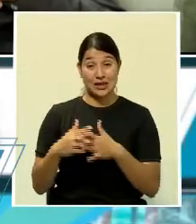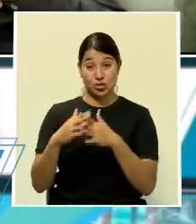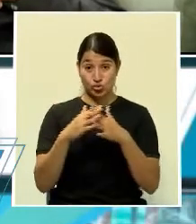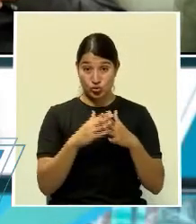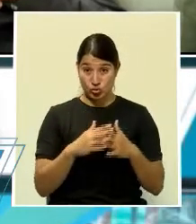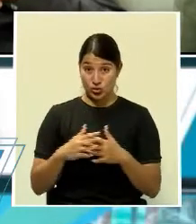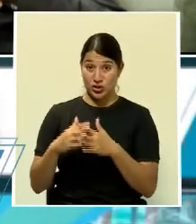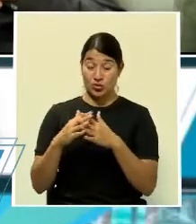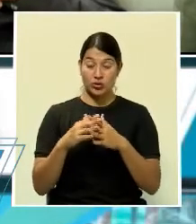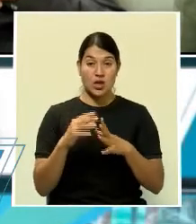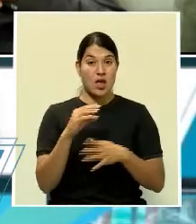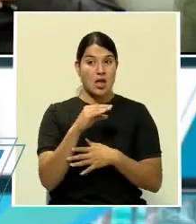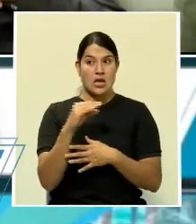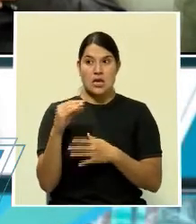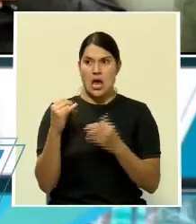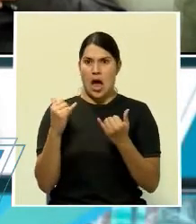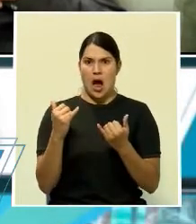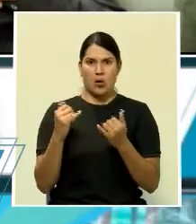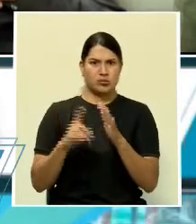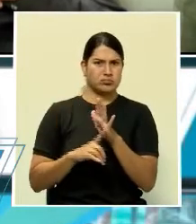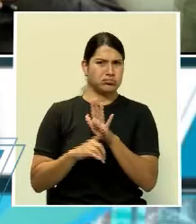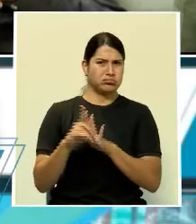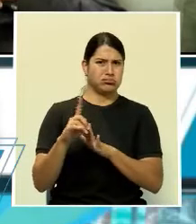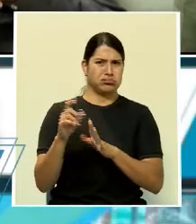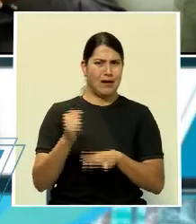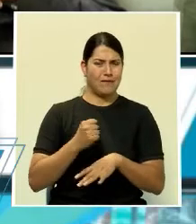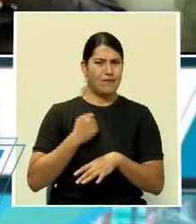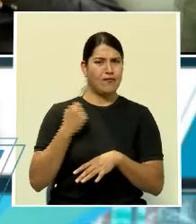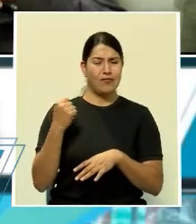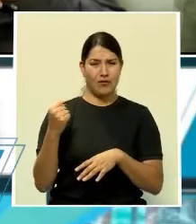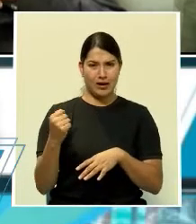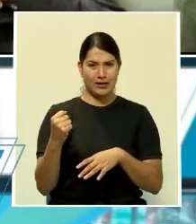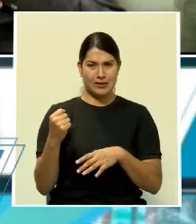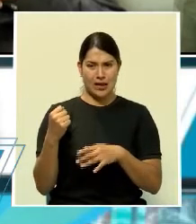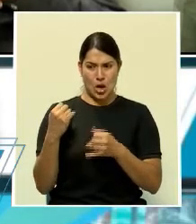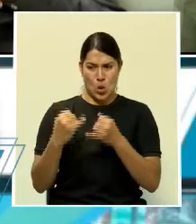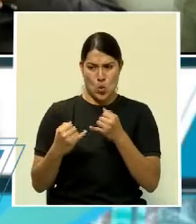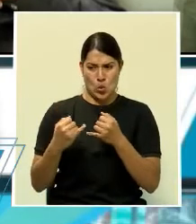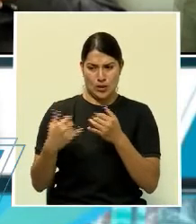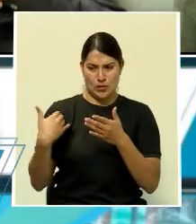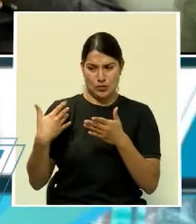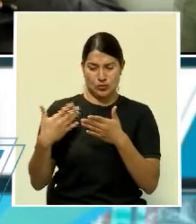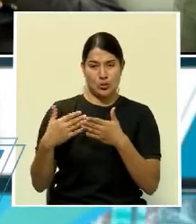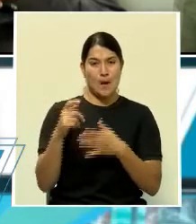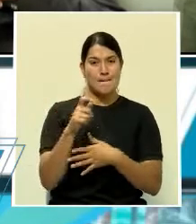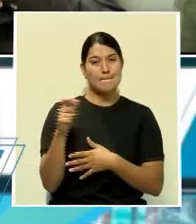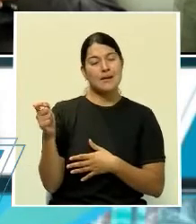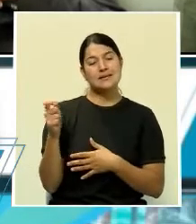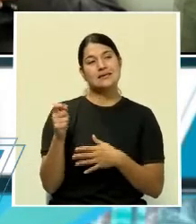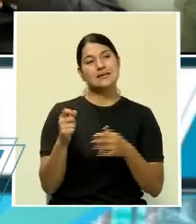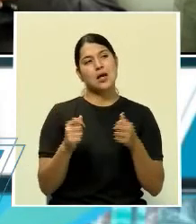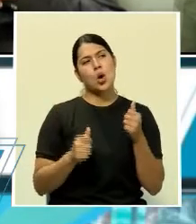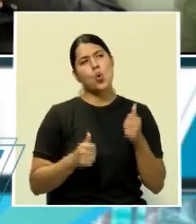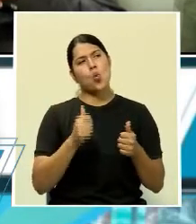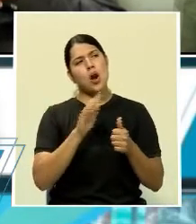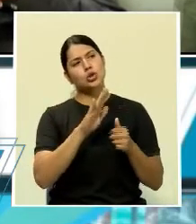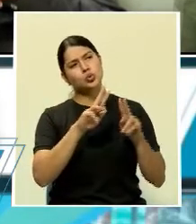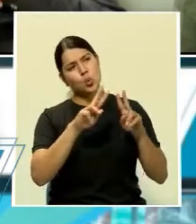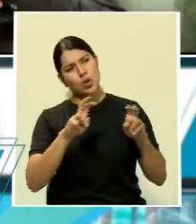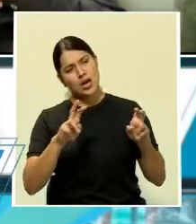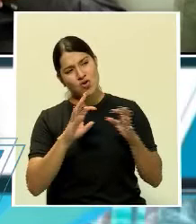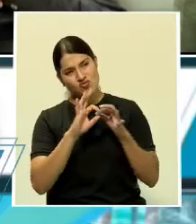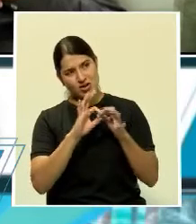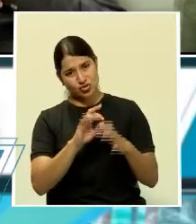un rebrote muy fuerte en los últimos meses. ¿Cuál es su análisis de